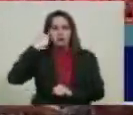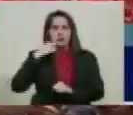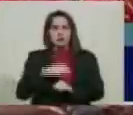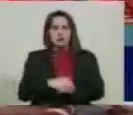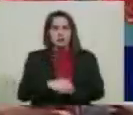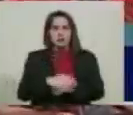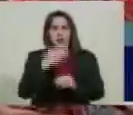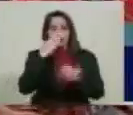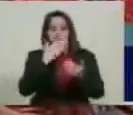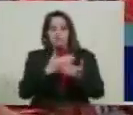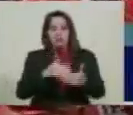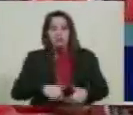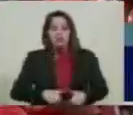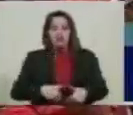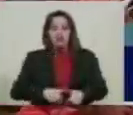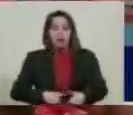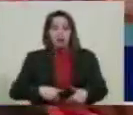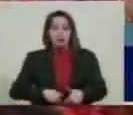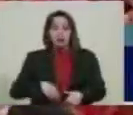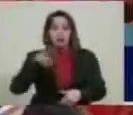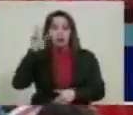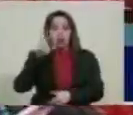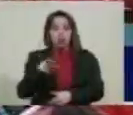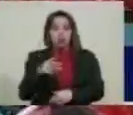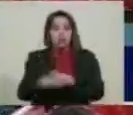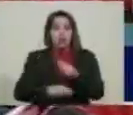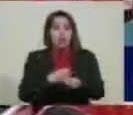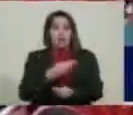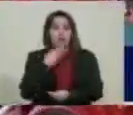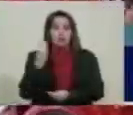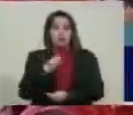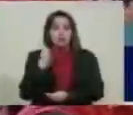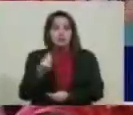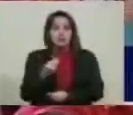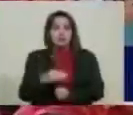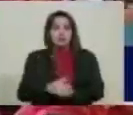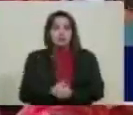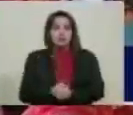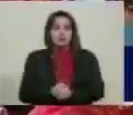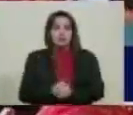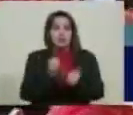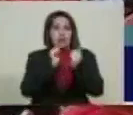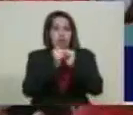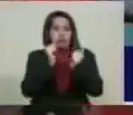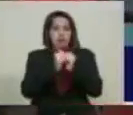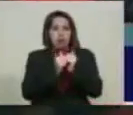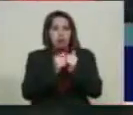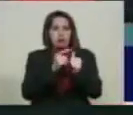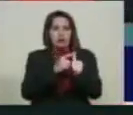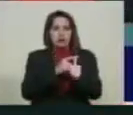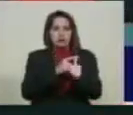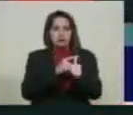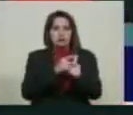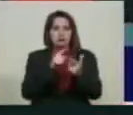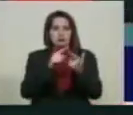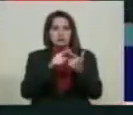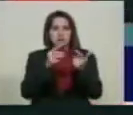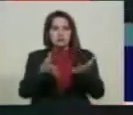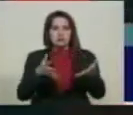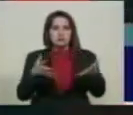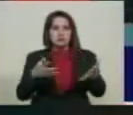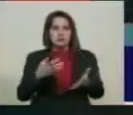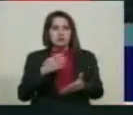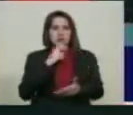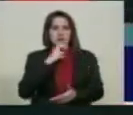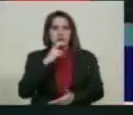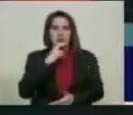que ante el esfuerzo diario que hace nuestra juventud en el deporte, las victorias y las medallas de